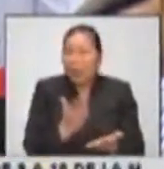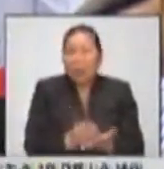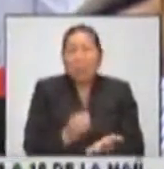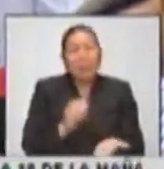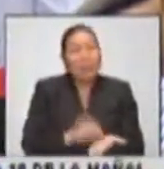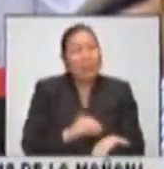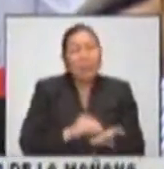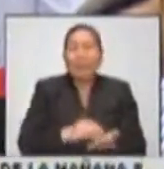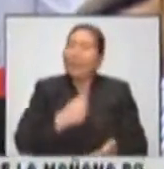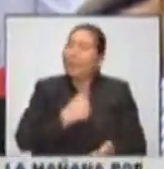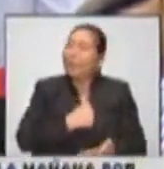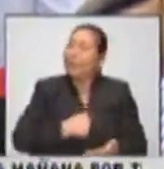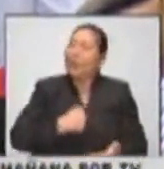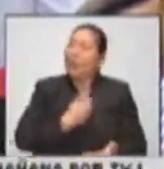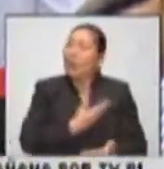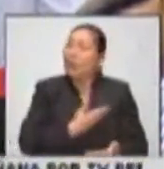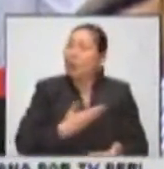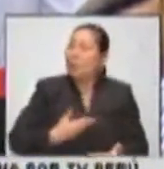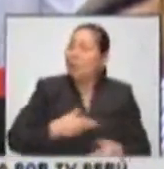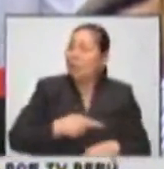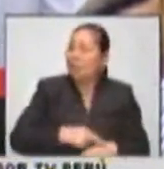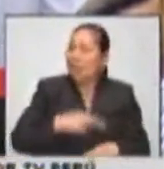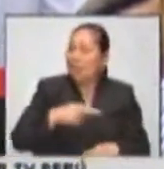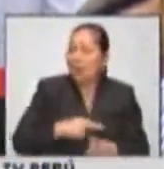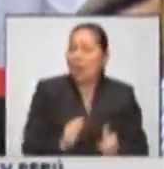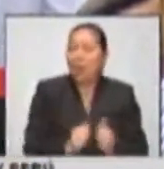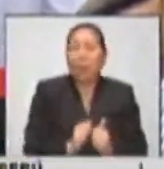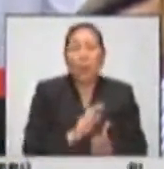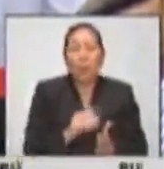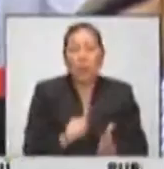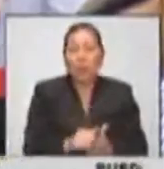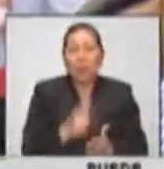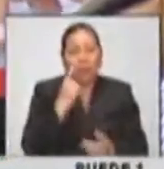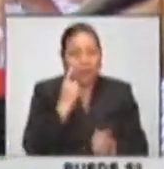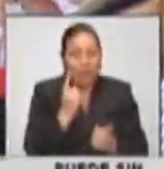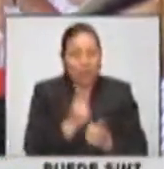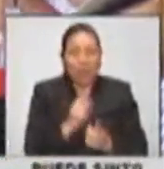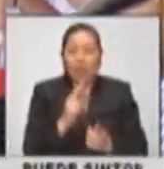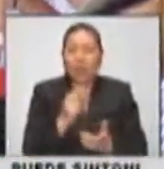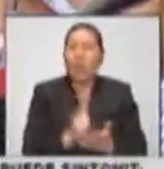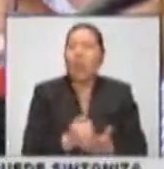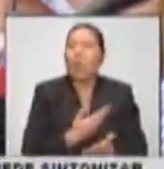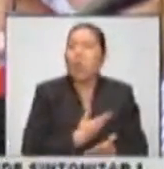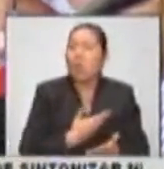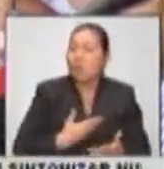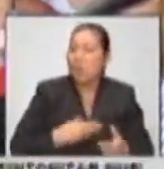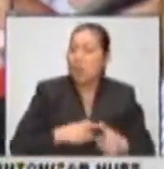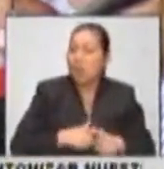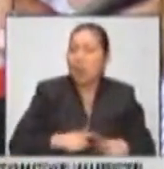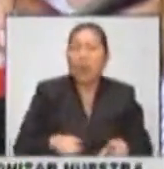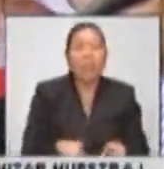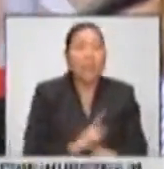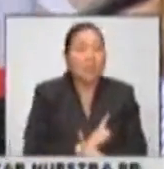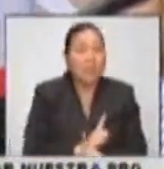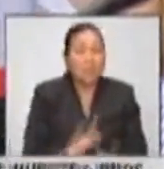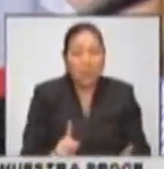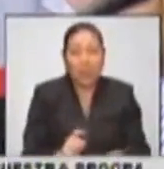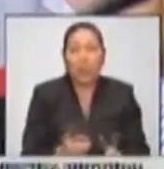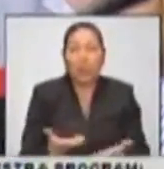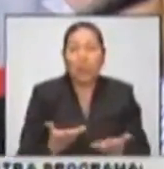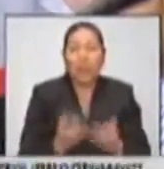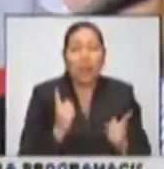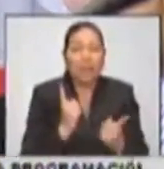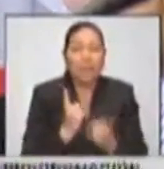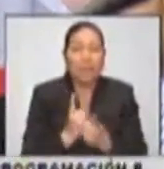repetido lamentablemente en los gobiernos regionales, con todo lo que ustedes conocen, desde corrupción, los gobiernos locales, etcétera, y tampoco encontramos soluciones